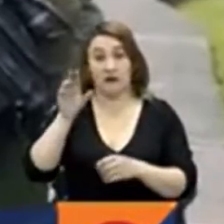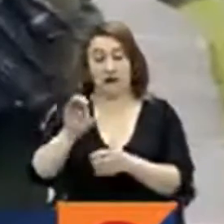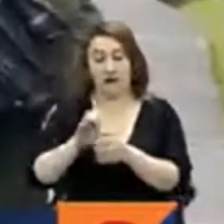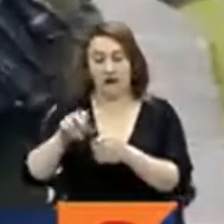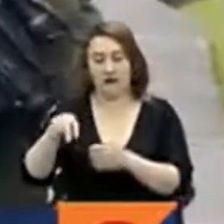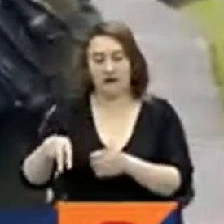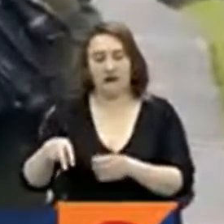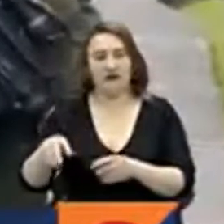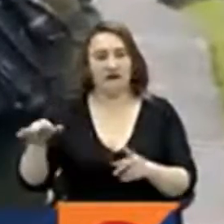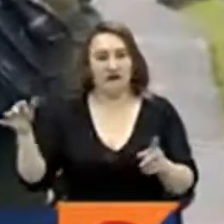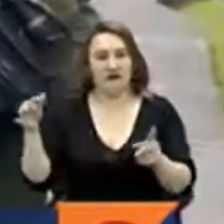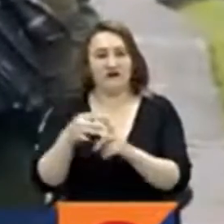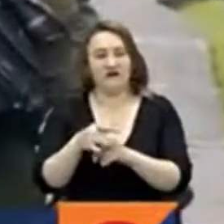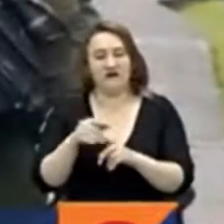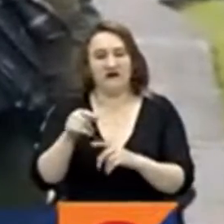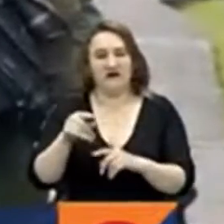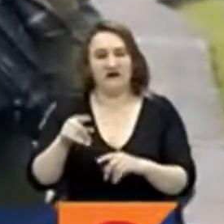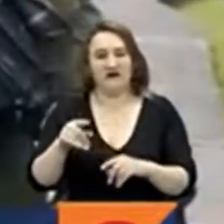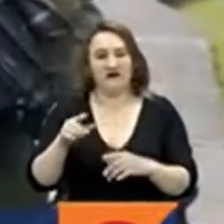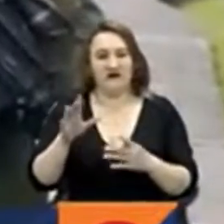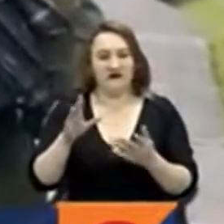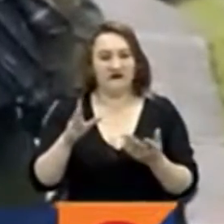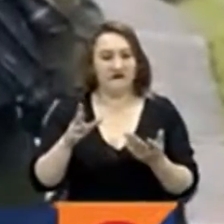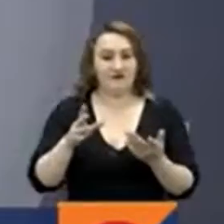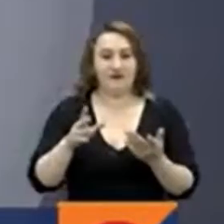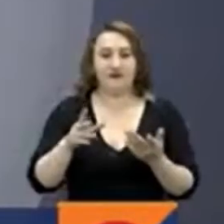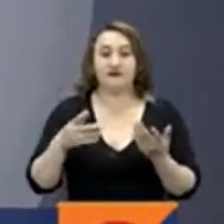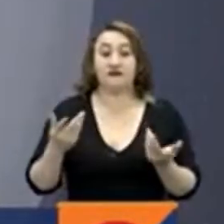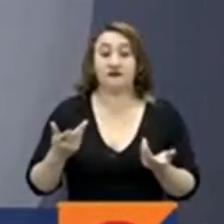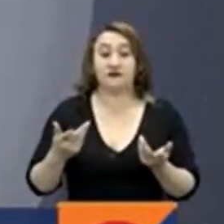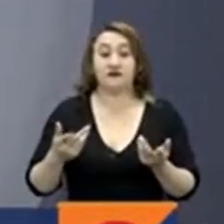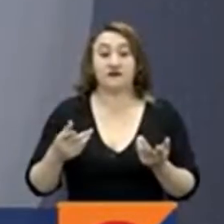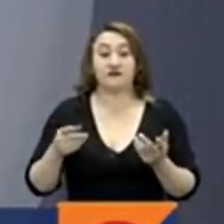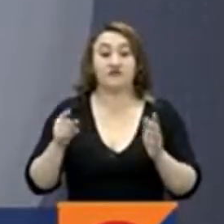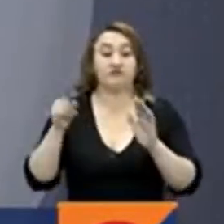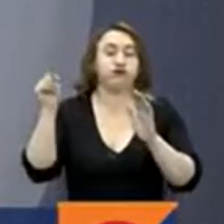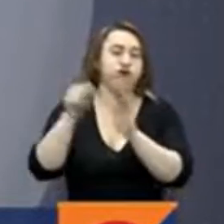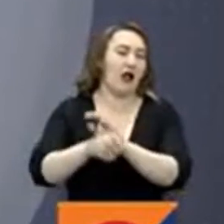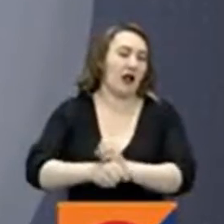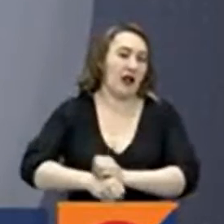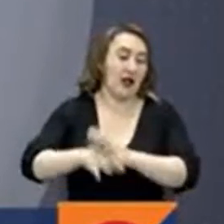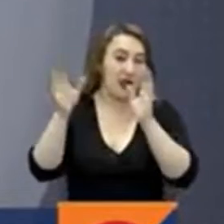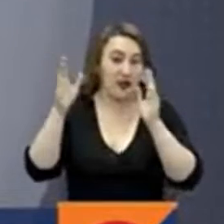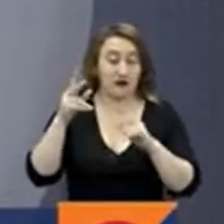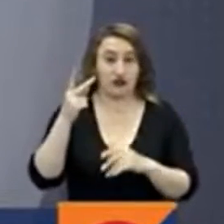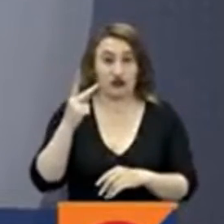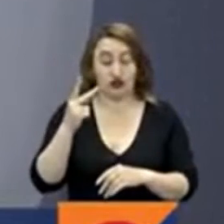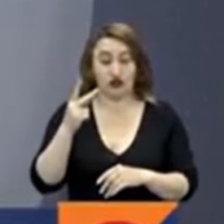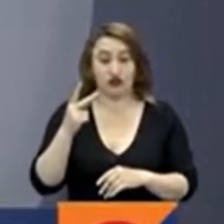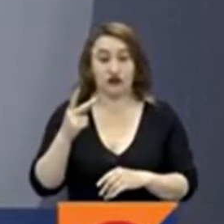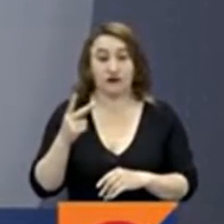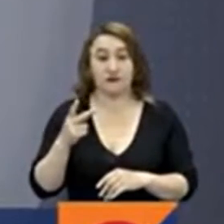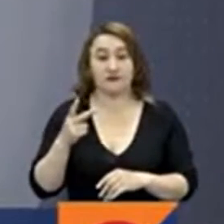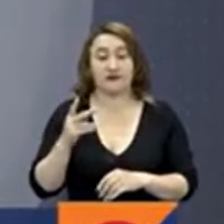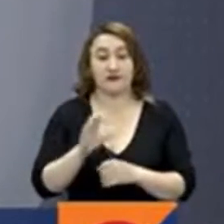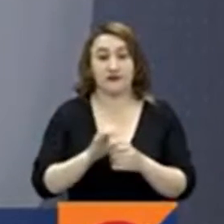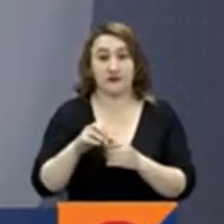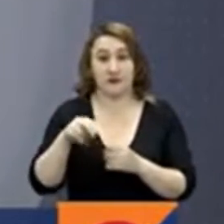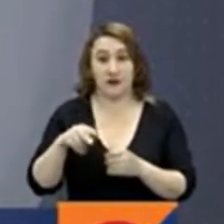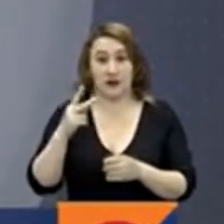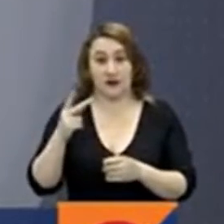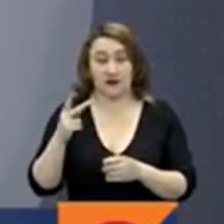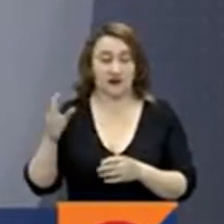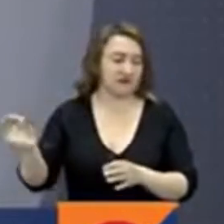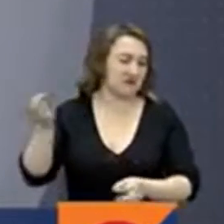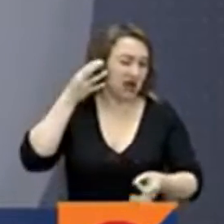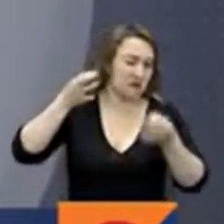por parte de estos delincuentes de Clan del Golfo al hacer lanzamiento de 2 granadas. Estos 2 ciudadanos resultan con esquirlas